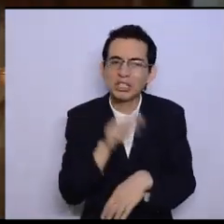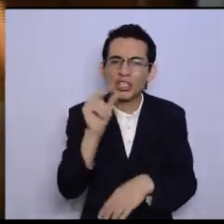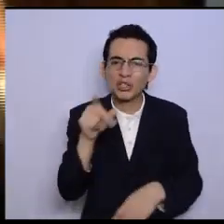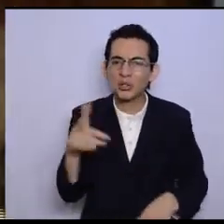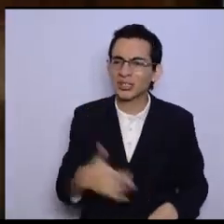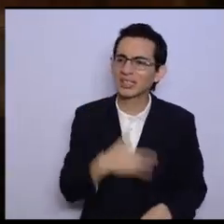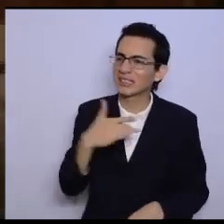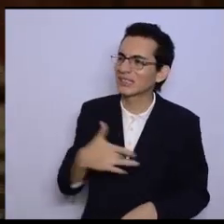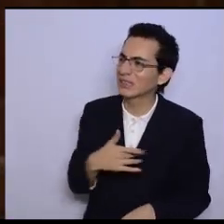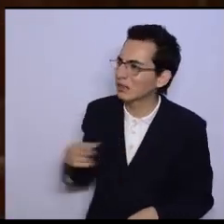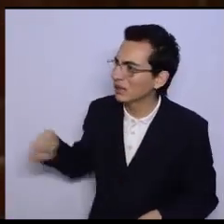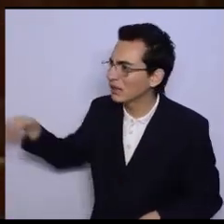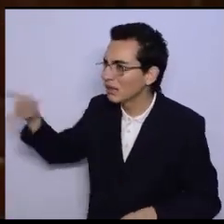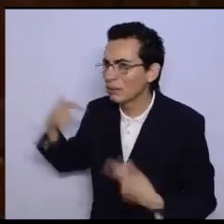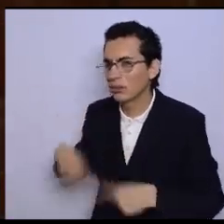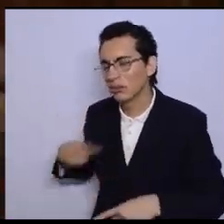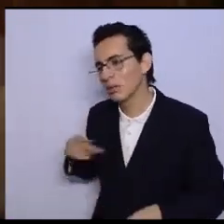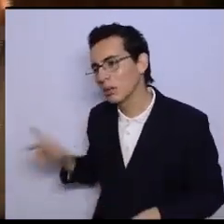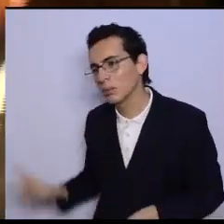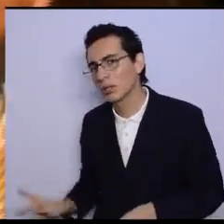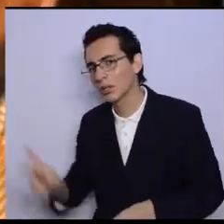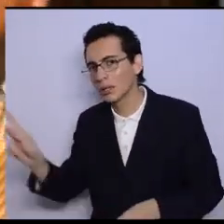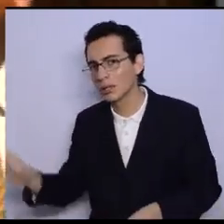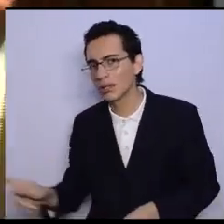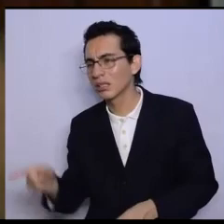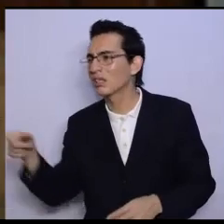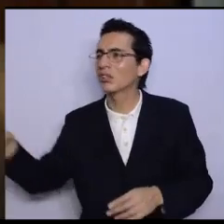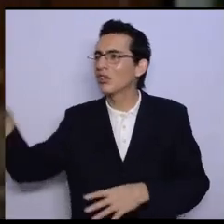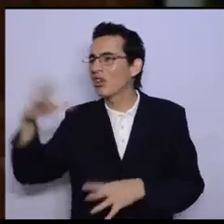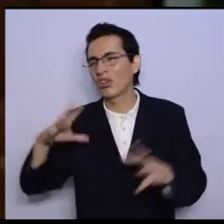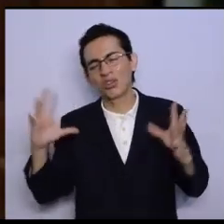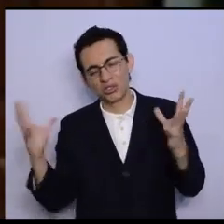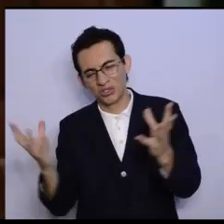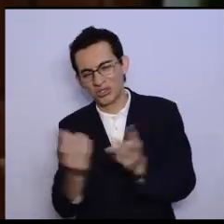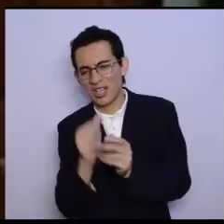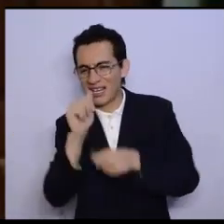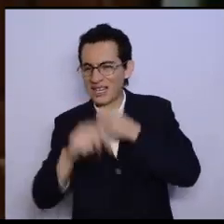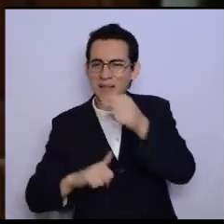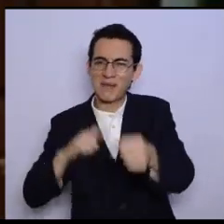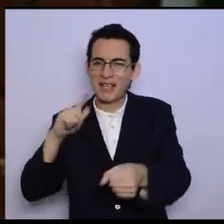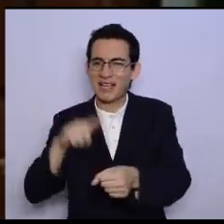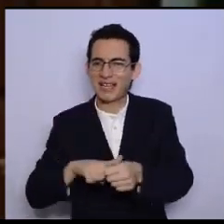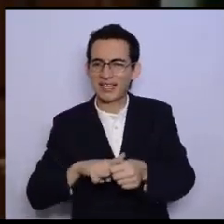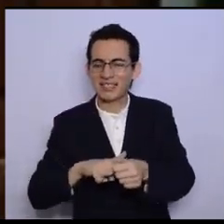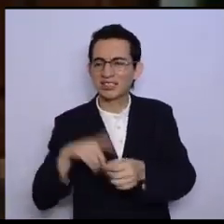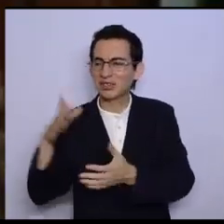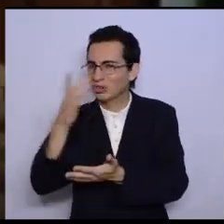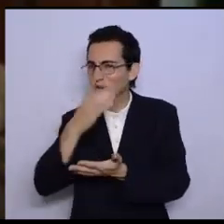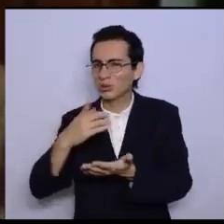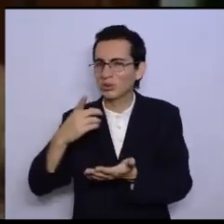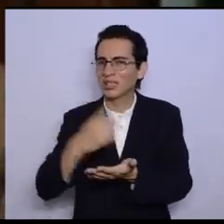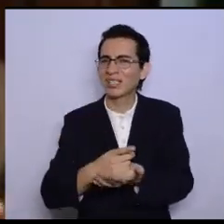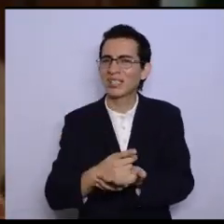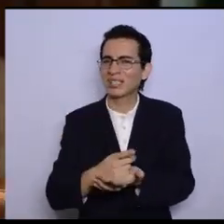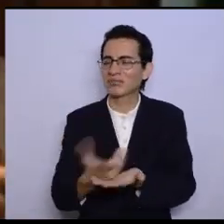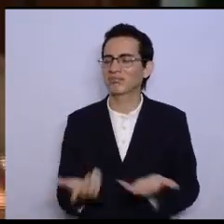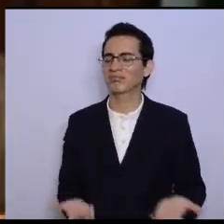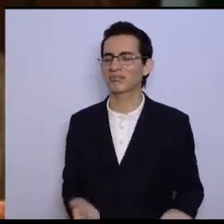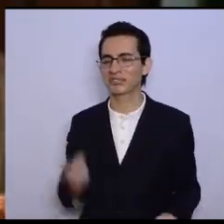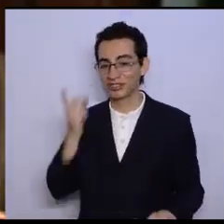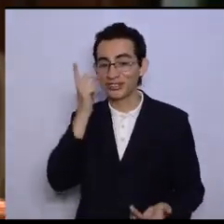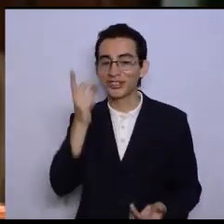por 120 personas ahí junto con los animales y toda la ciudad. Dios le estaba dando